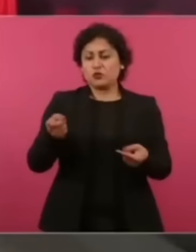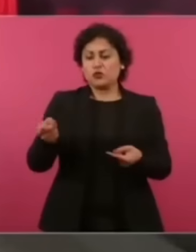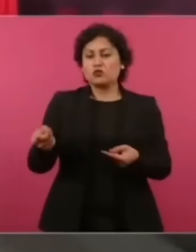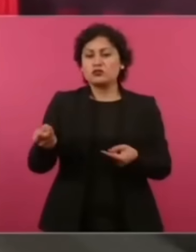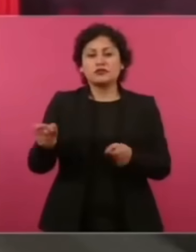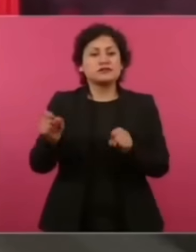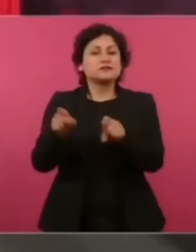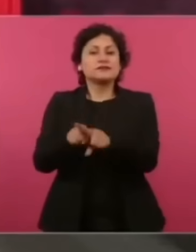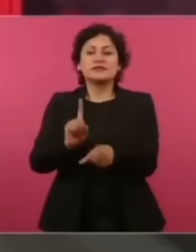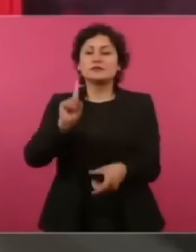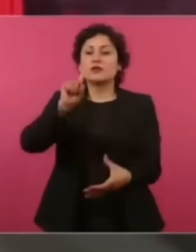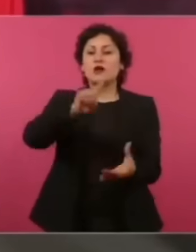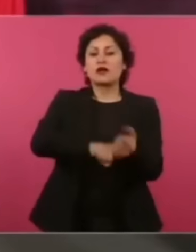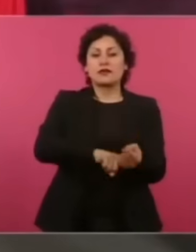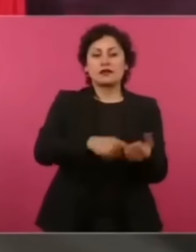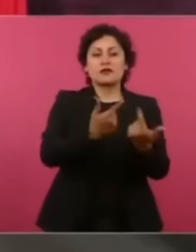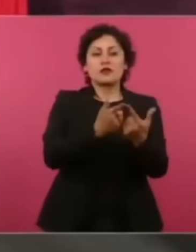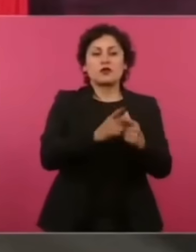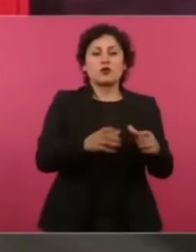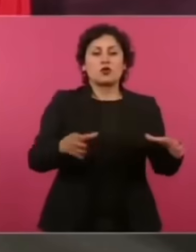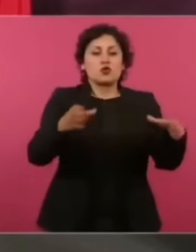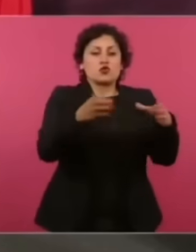bloque conservador